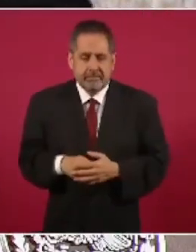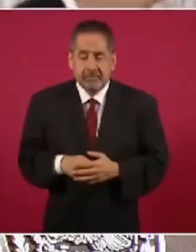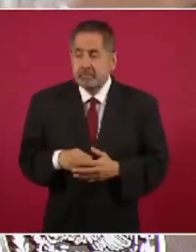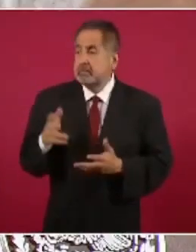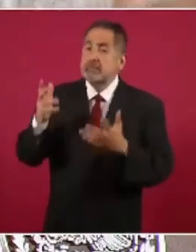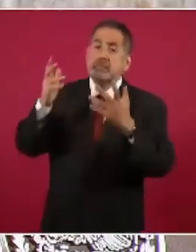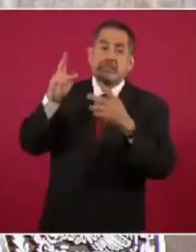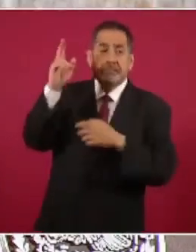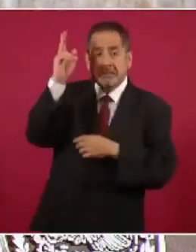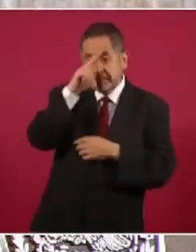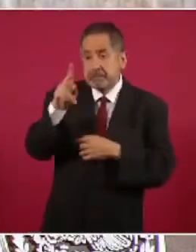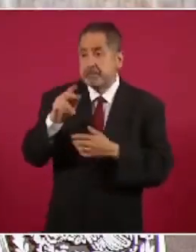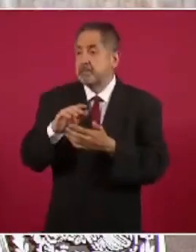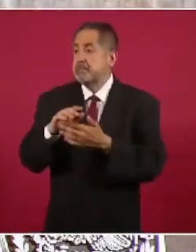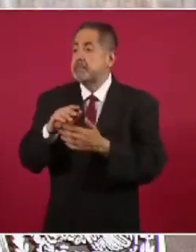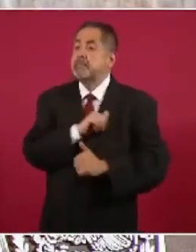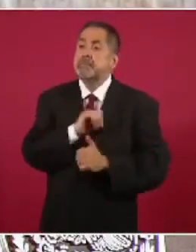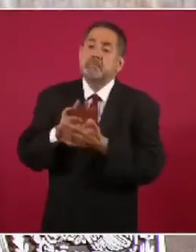militarizar el país.